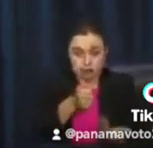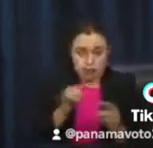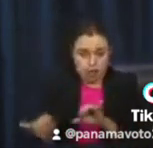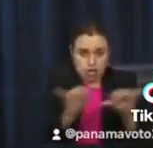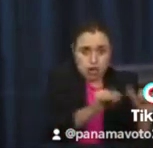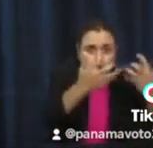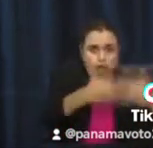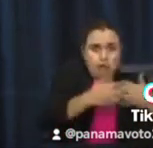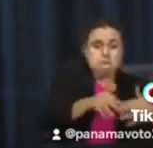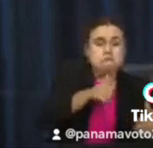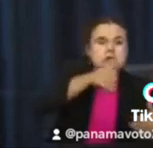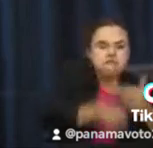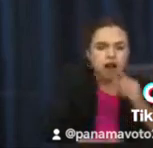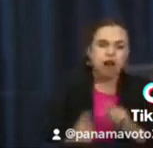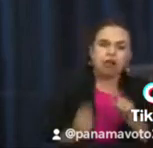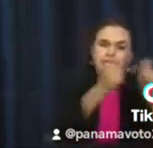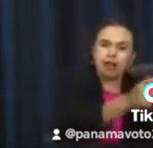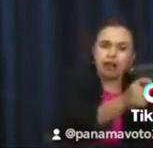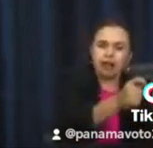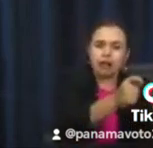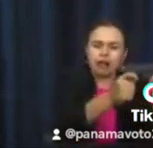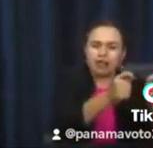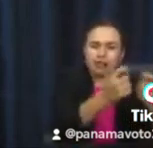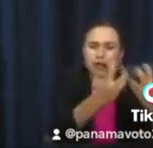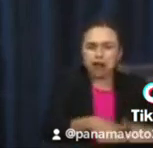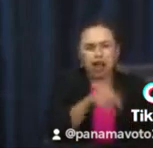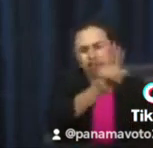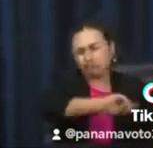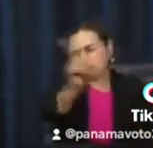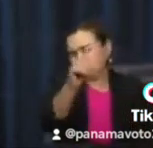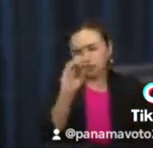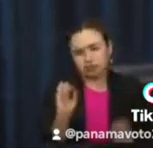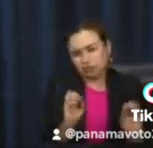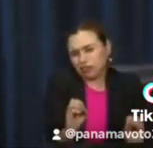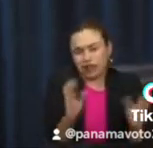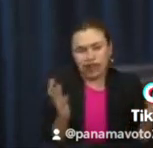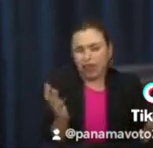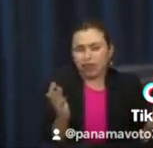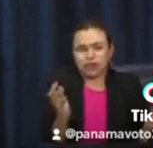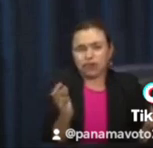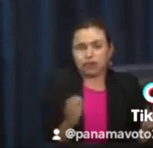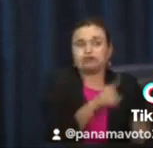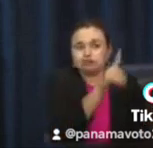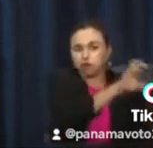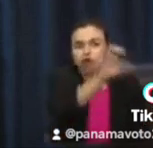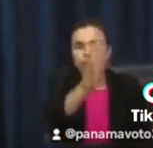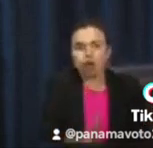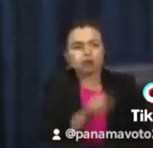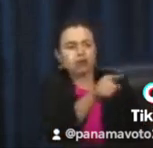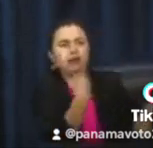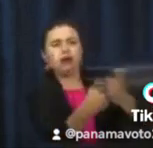se privatizaba, mínimo aquí iba a haber un colapso institucional de la luz y las comunicaciones. Costa Rica es